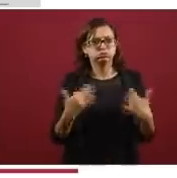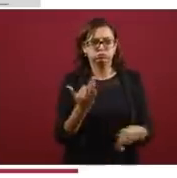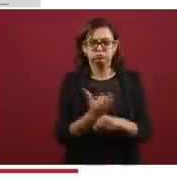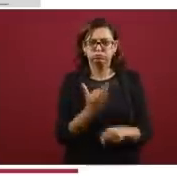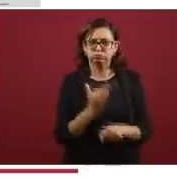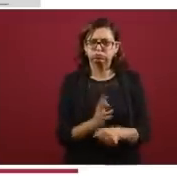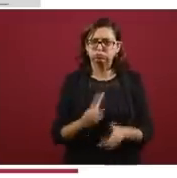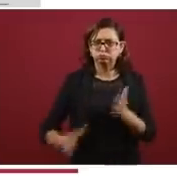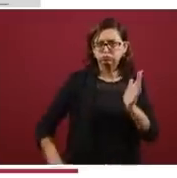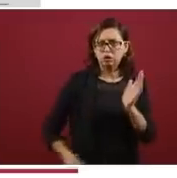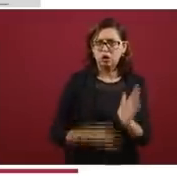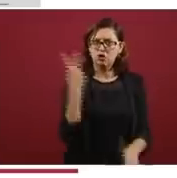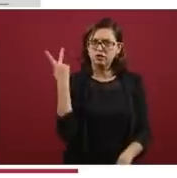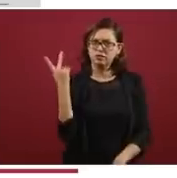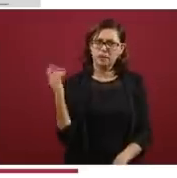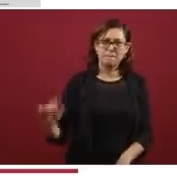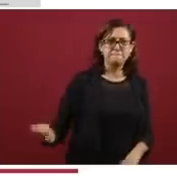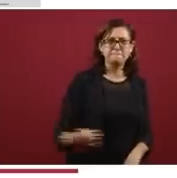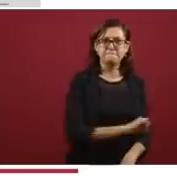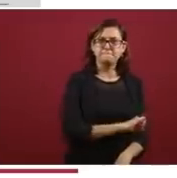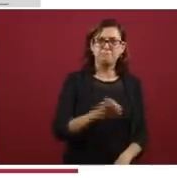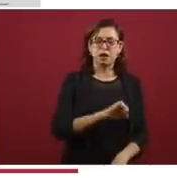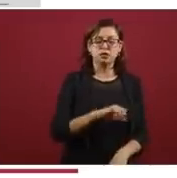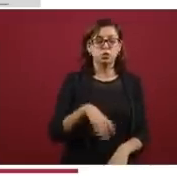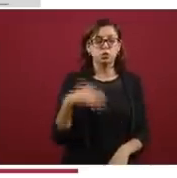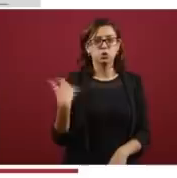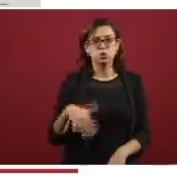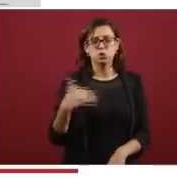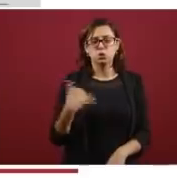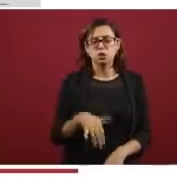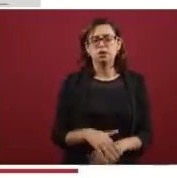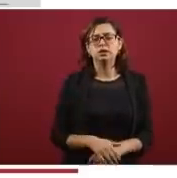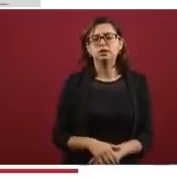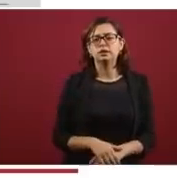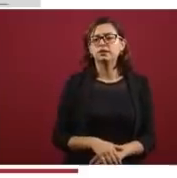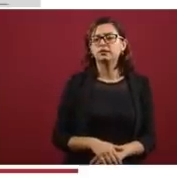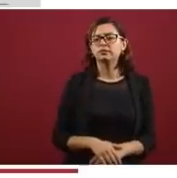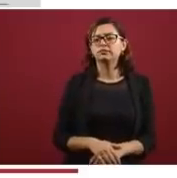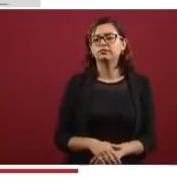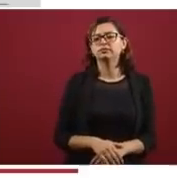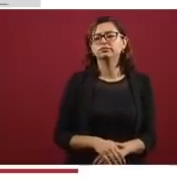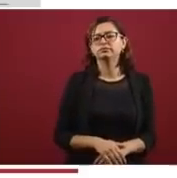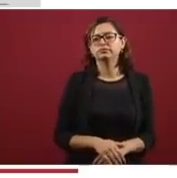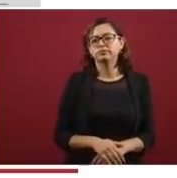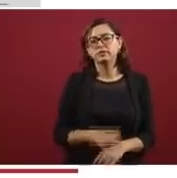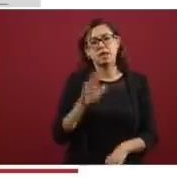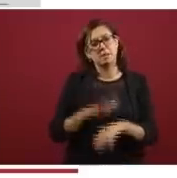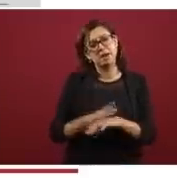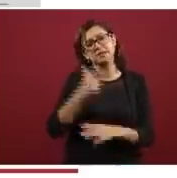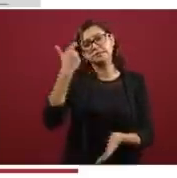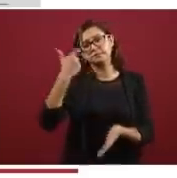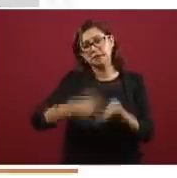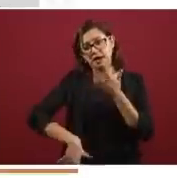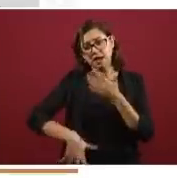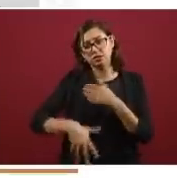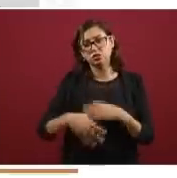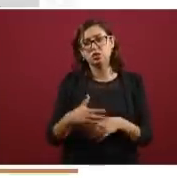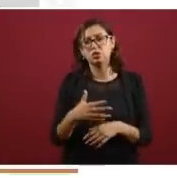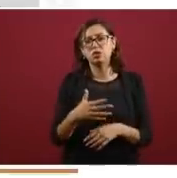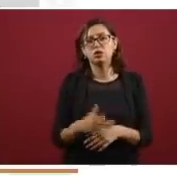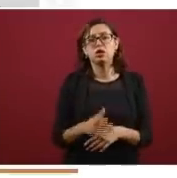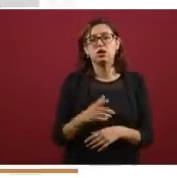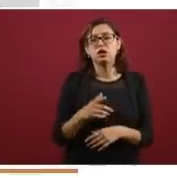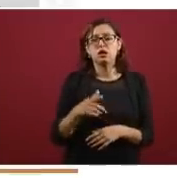confianza y volvieron a subir los precios, mientras que en los tanques estacionarios el más económico es